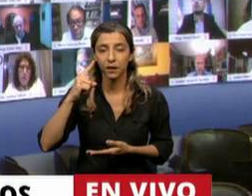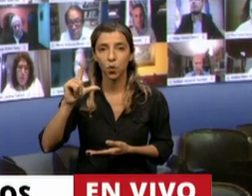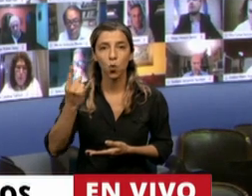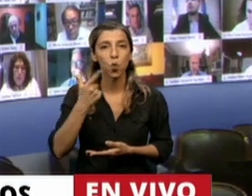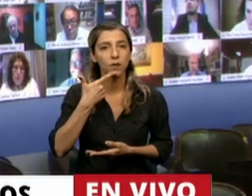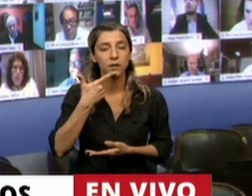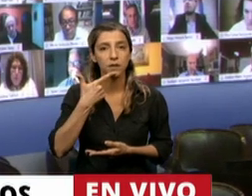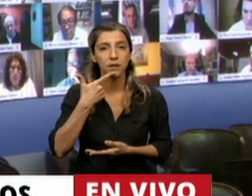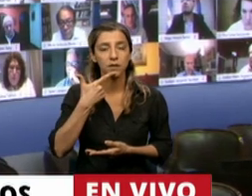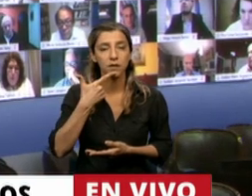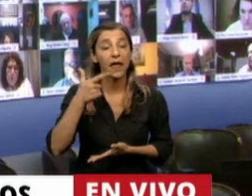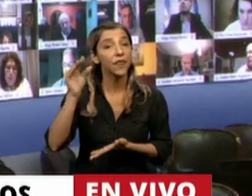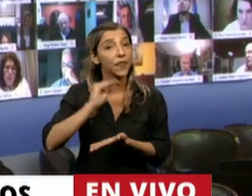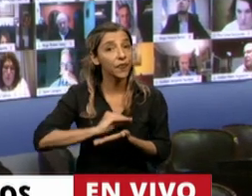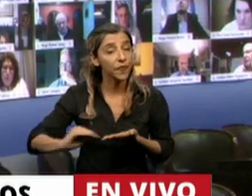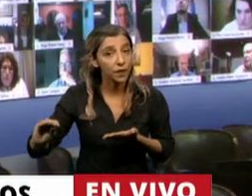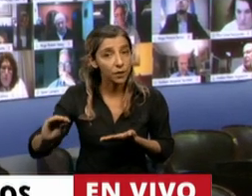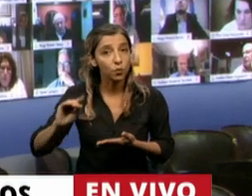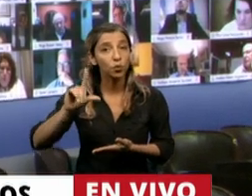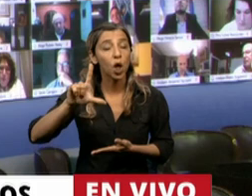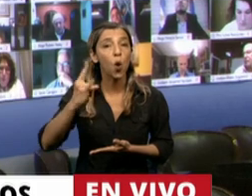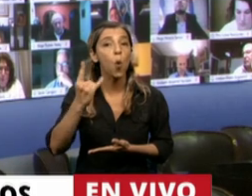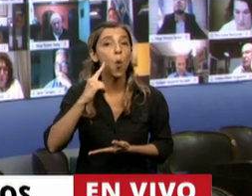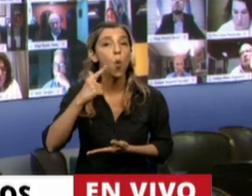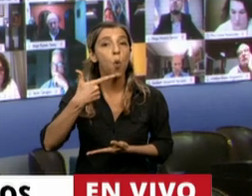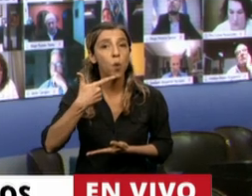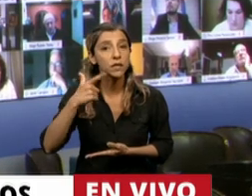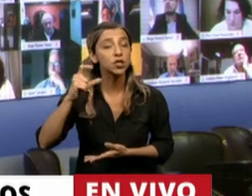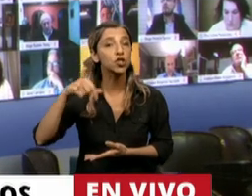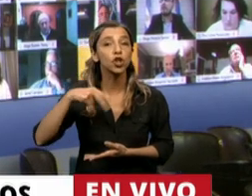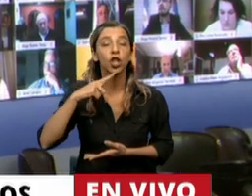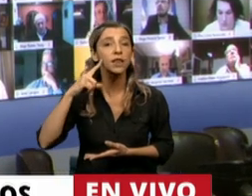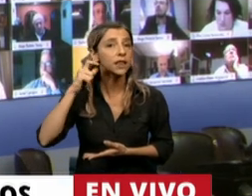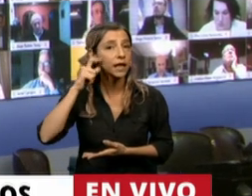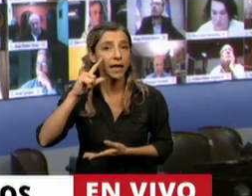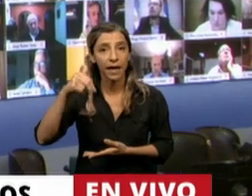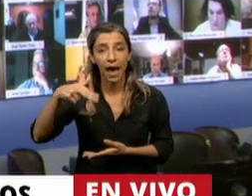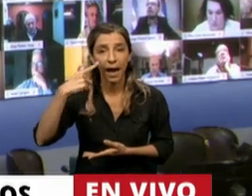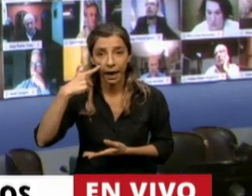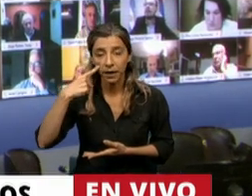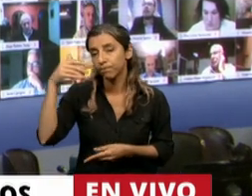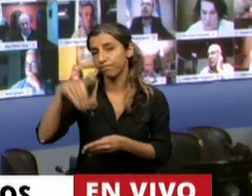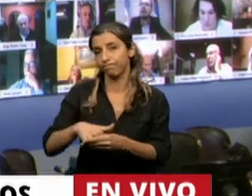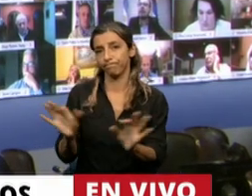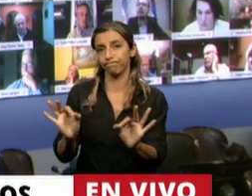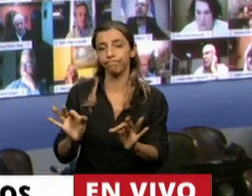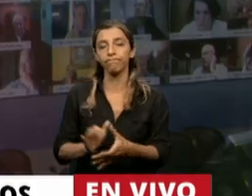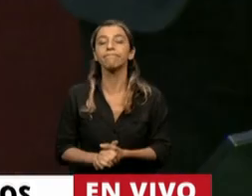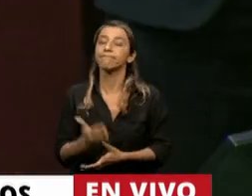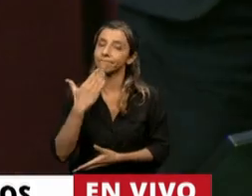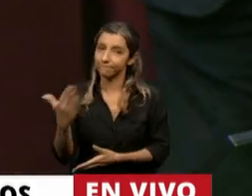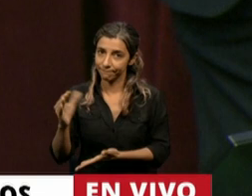Hola diputado Luis contigiani abstención presidente Gracias